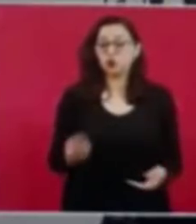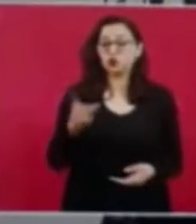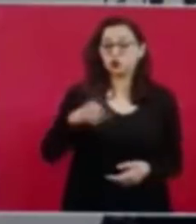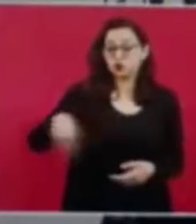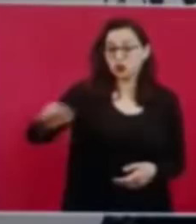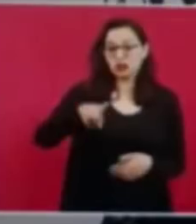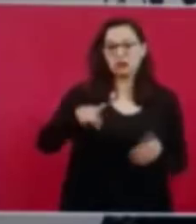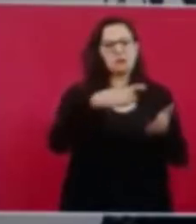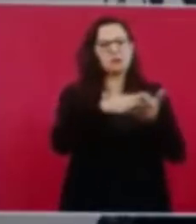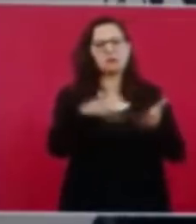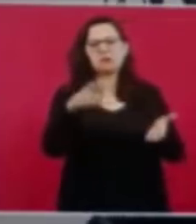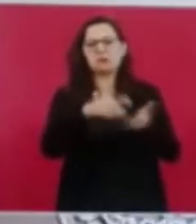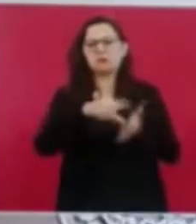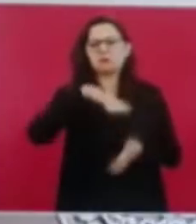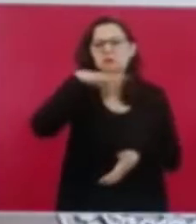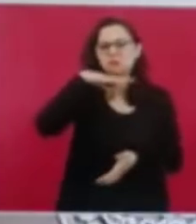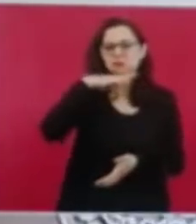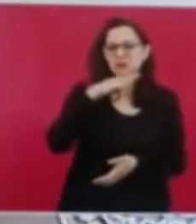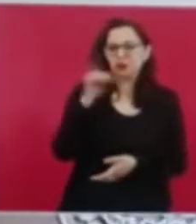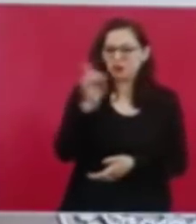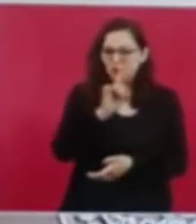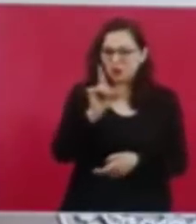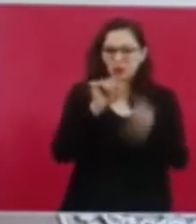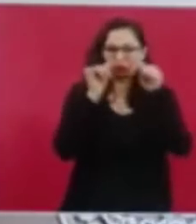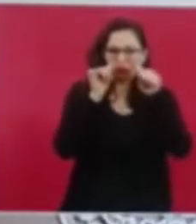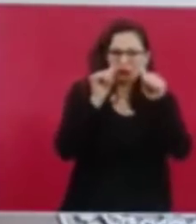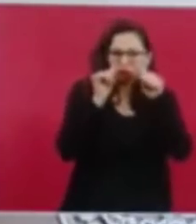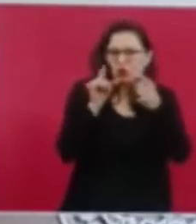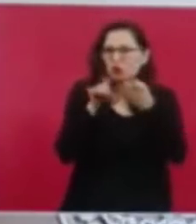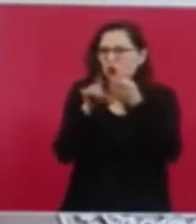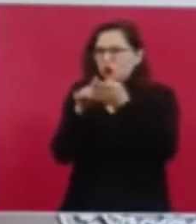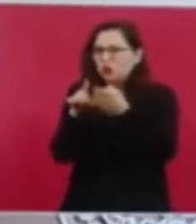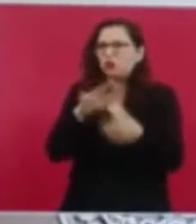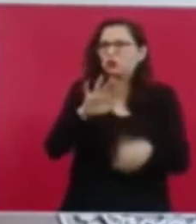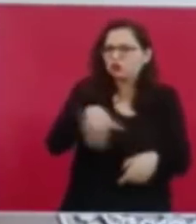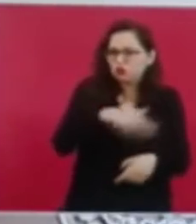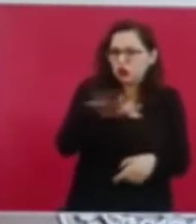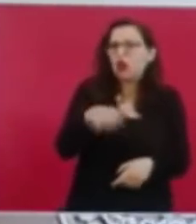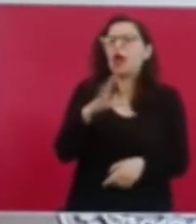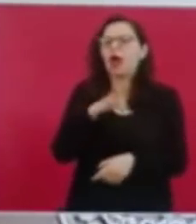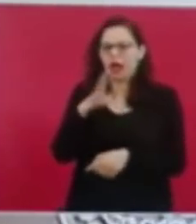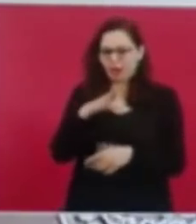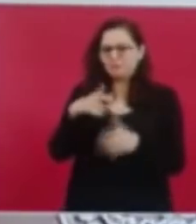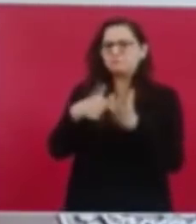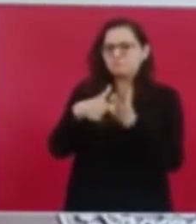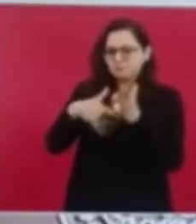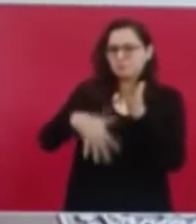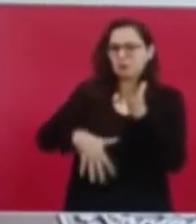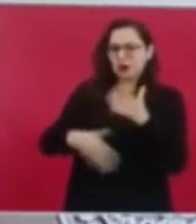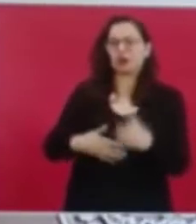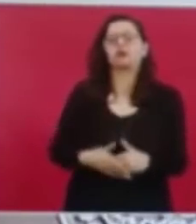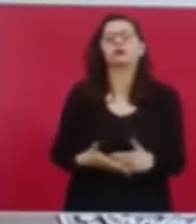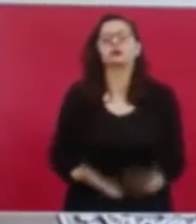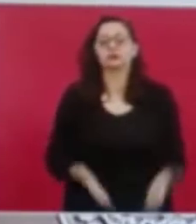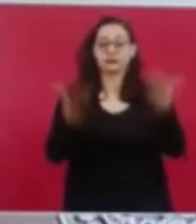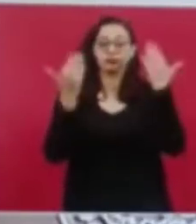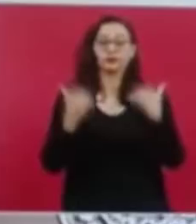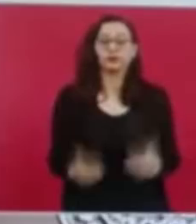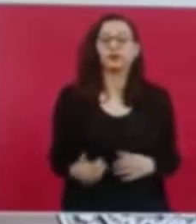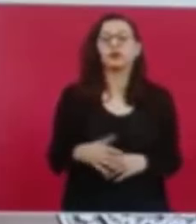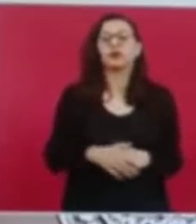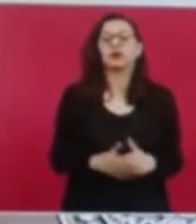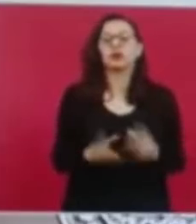organizada y fraterna tenemos también que promover que américa latina en este momento pudiera